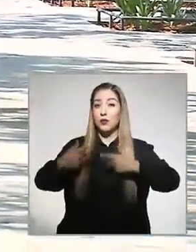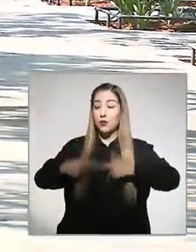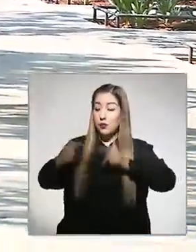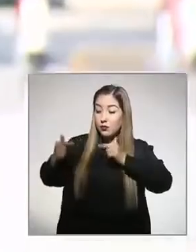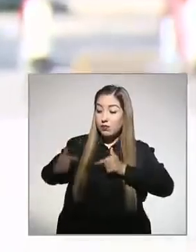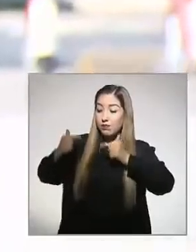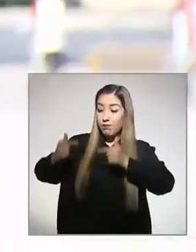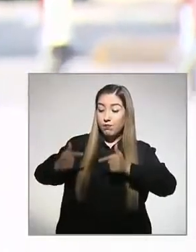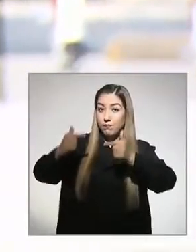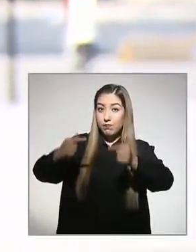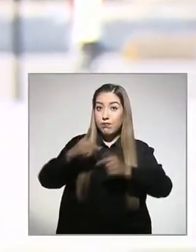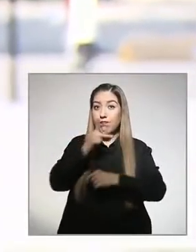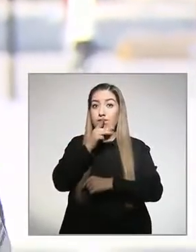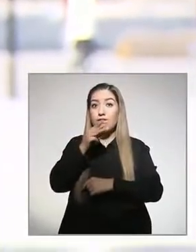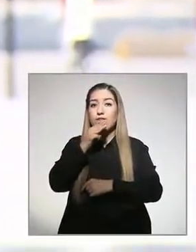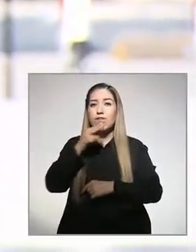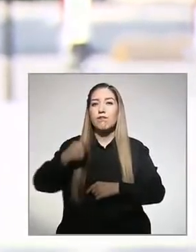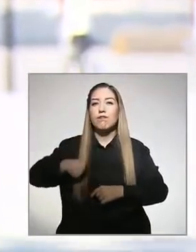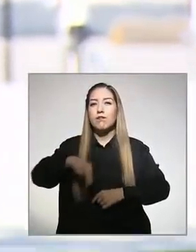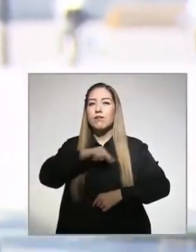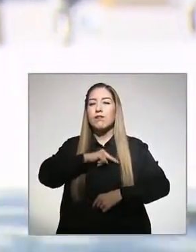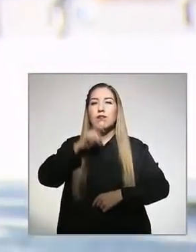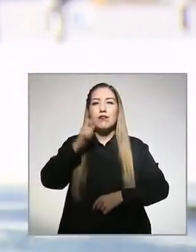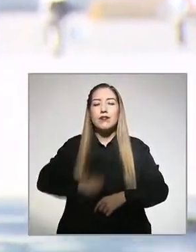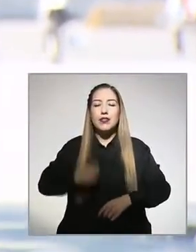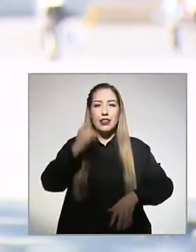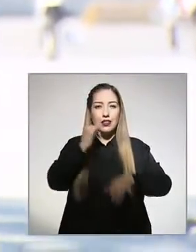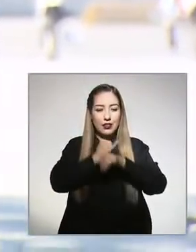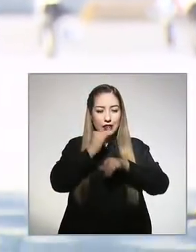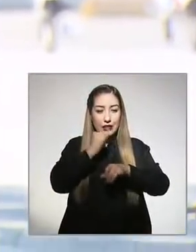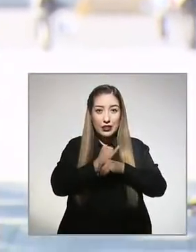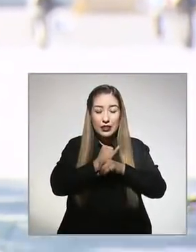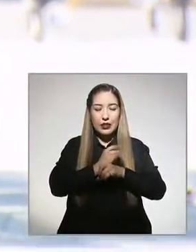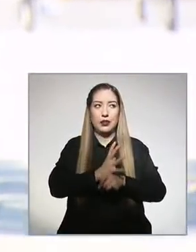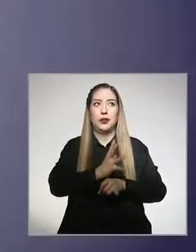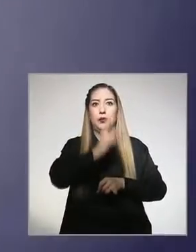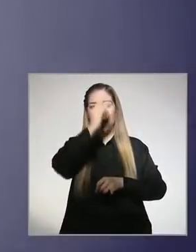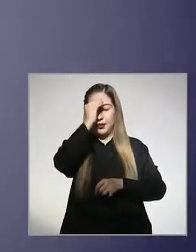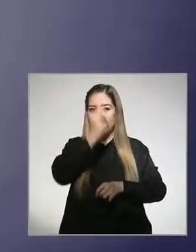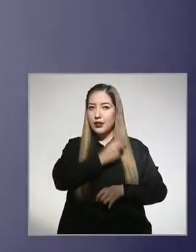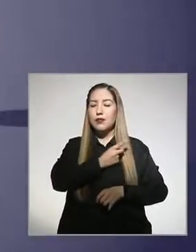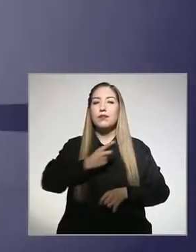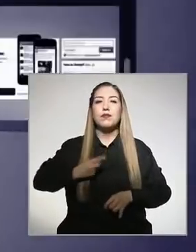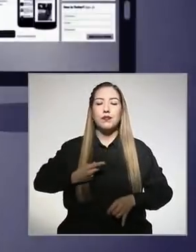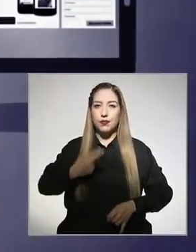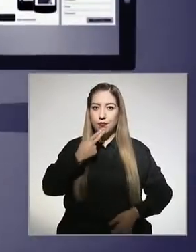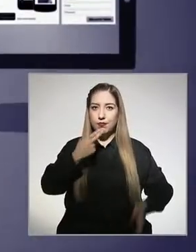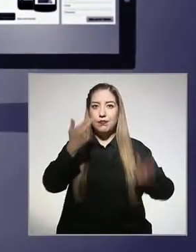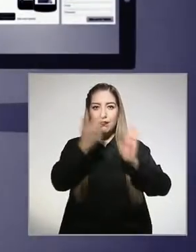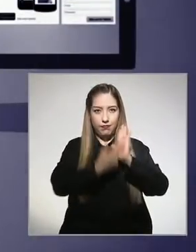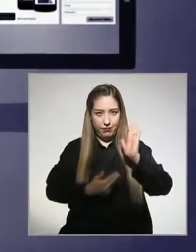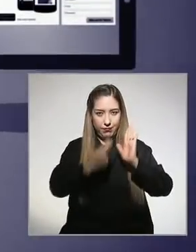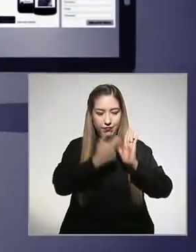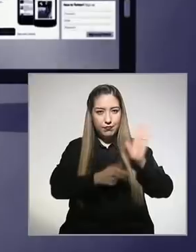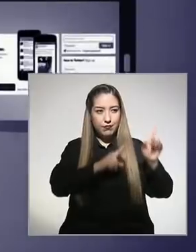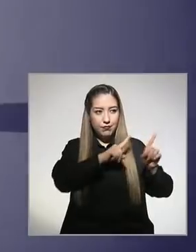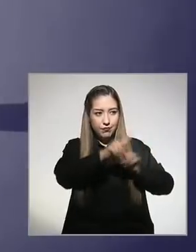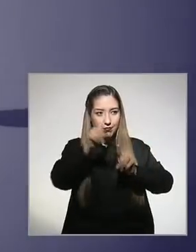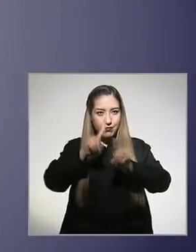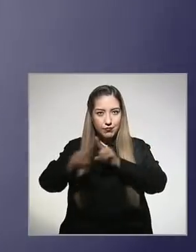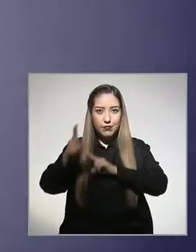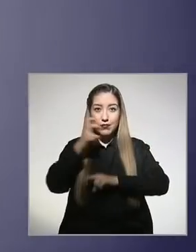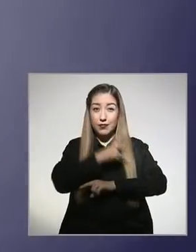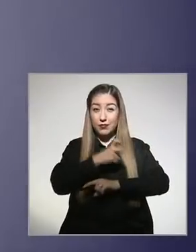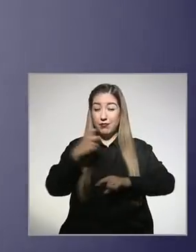somos migrantes digitales, personas que han tenido que aprender a usar medios y herramientas tecnológicas que han cambiado de